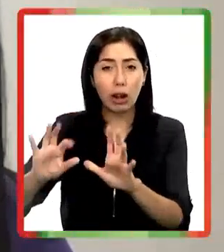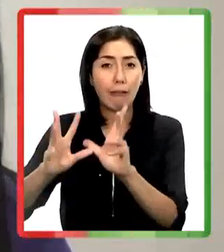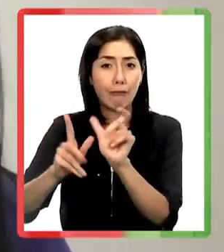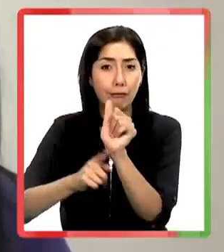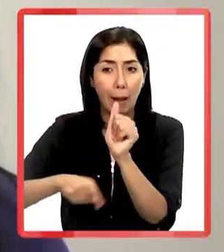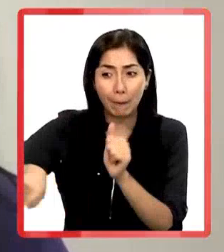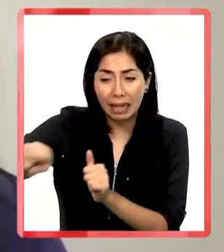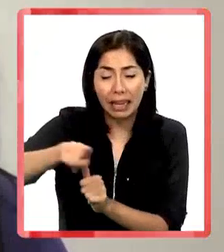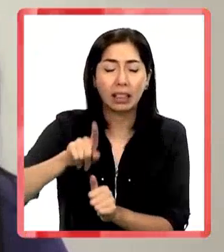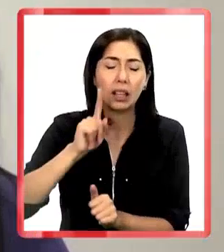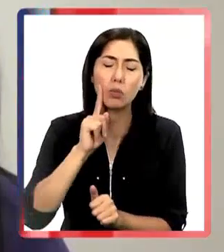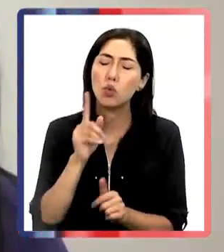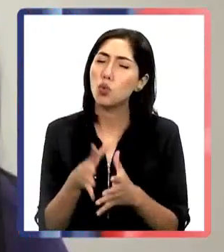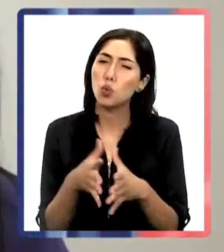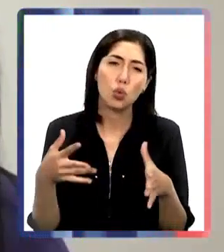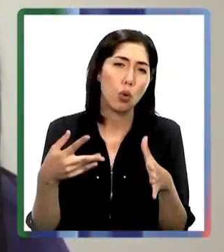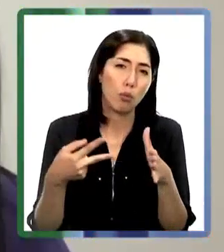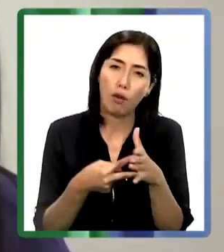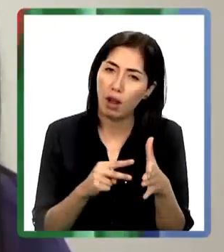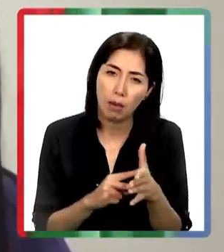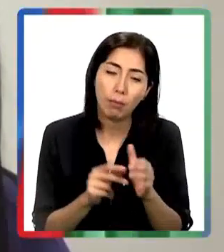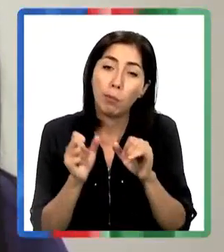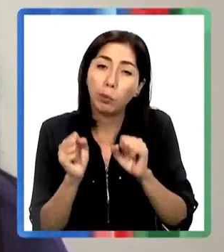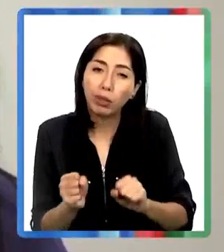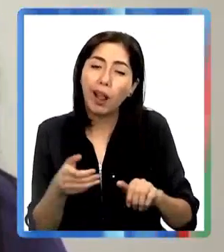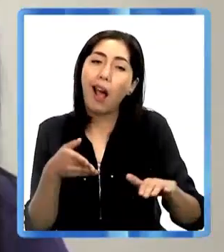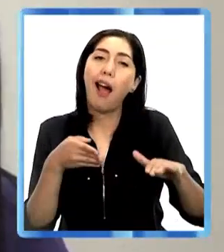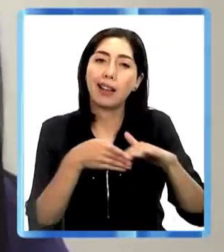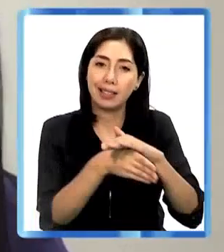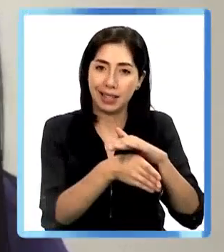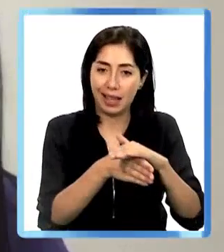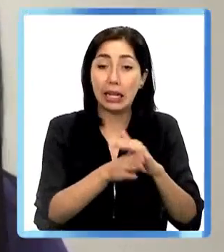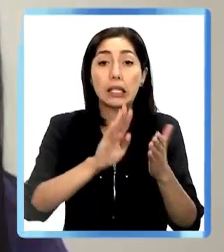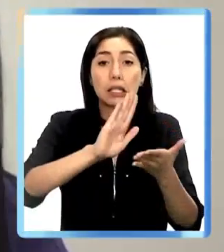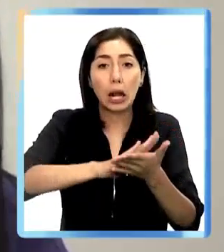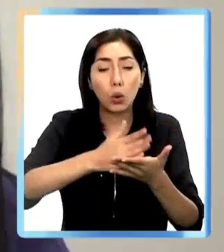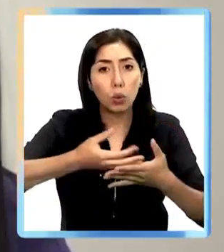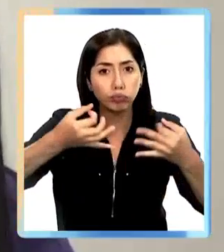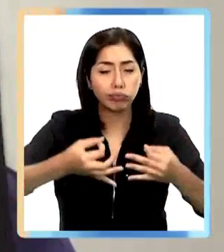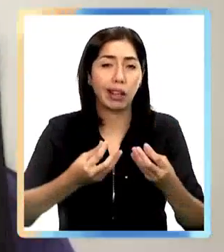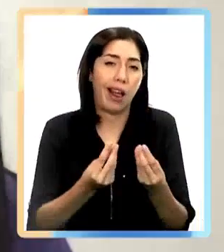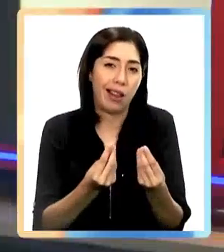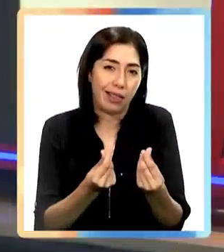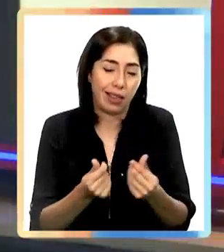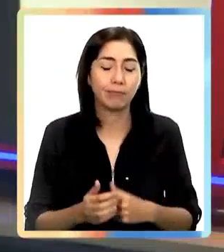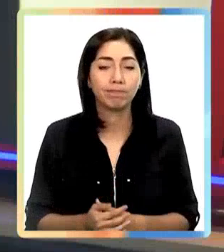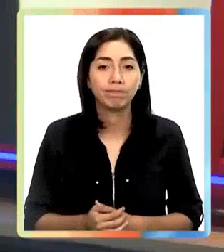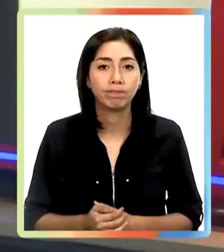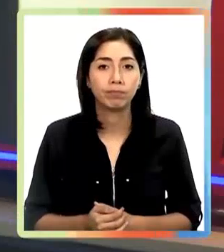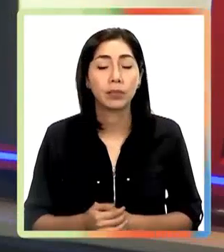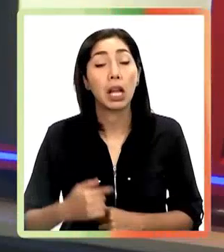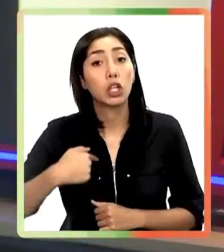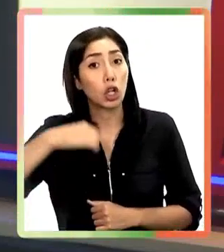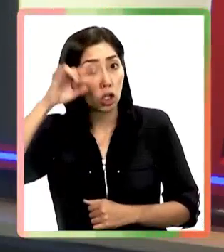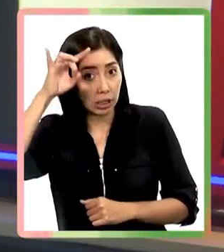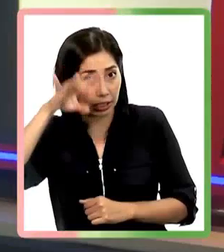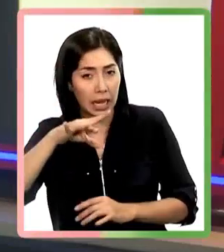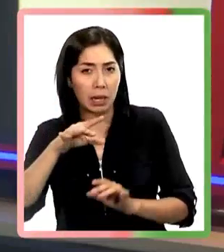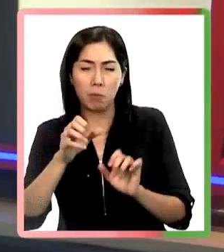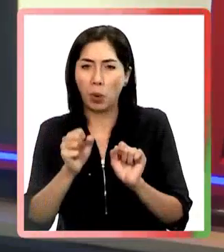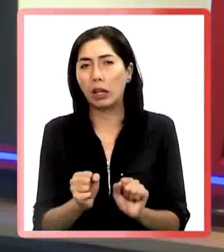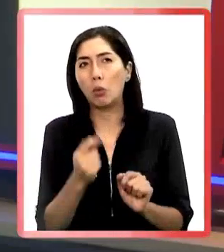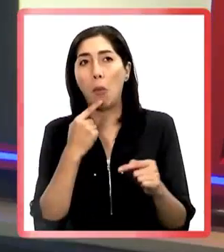detrás que tienen muchas dificultades para tener un acceso a una salud oportuna y de calidad. Yo sé que esto puede parecer un